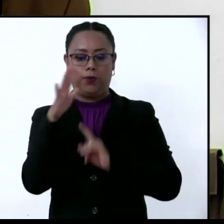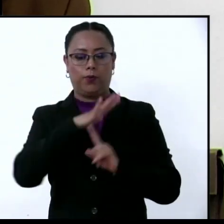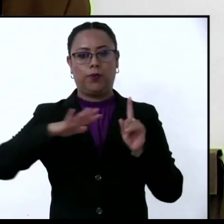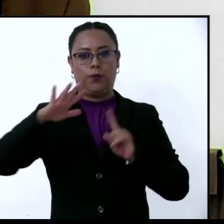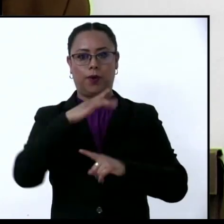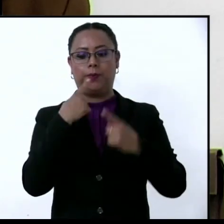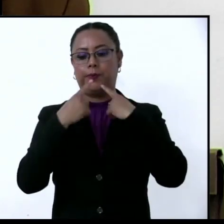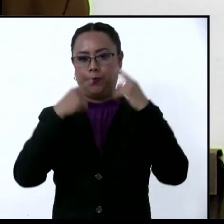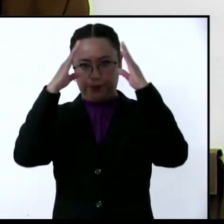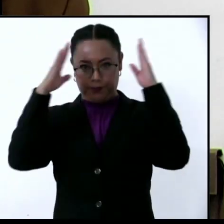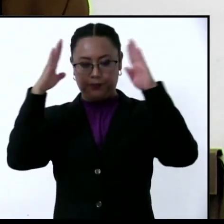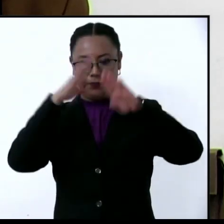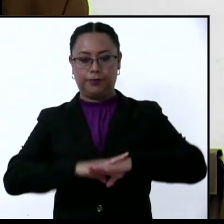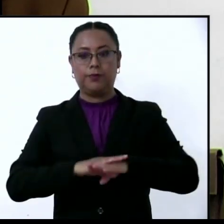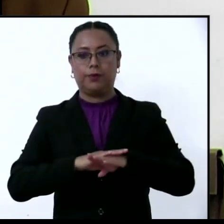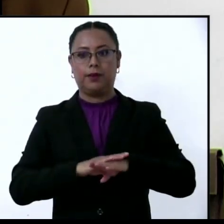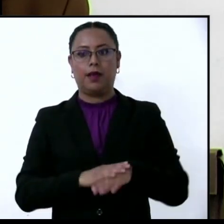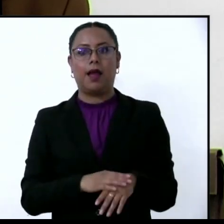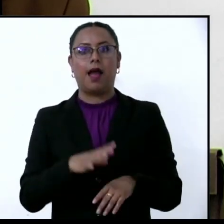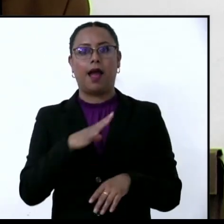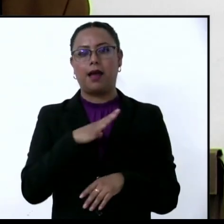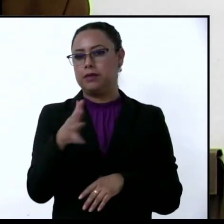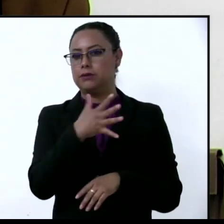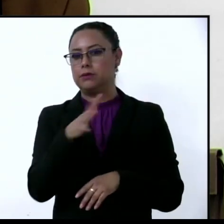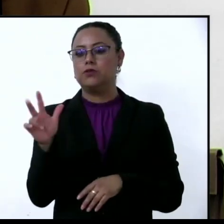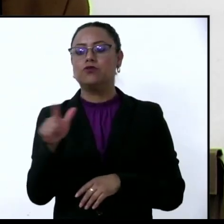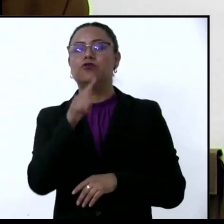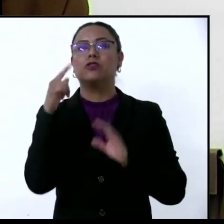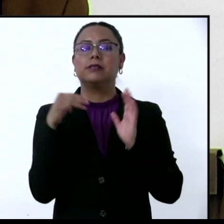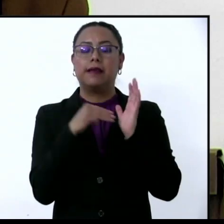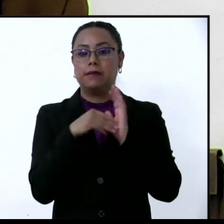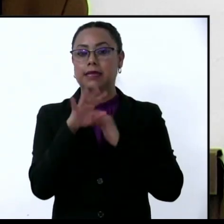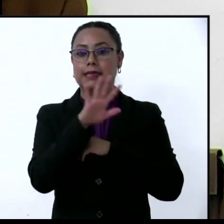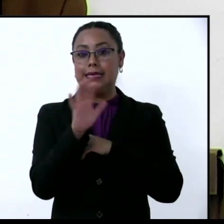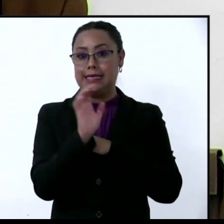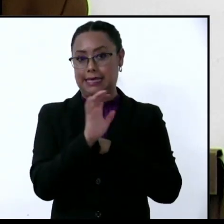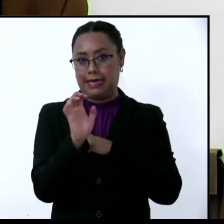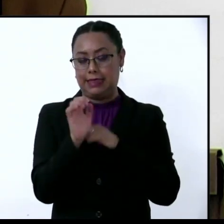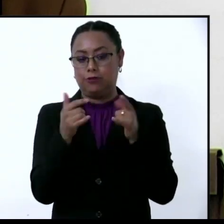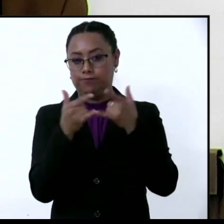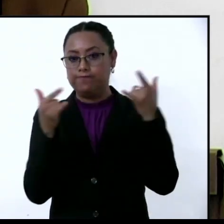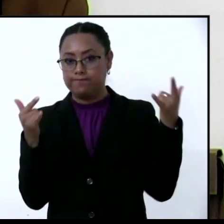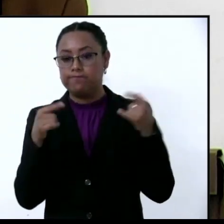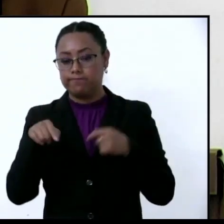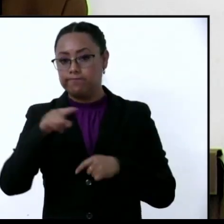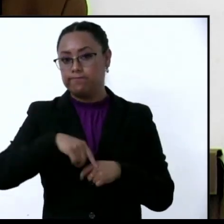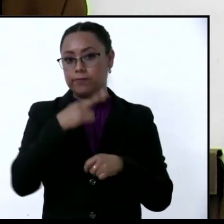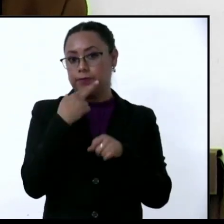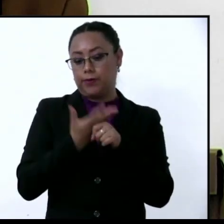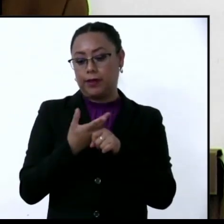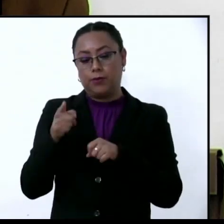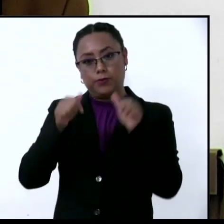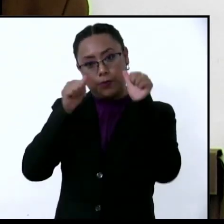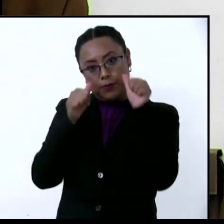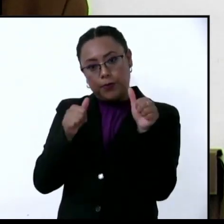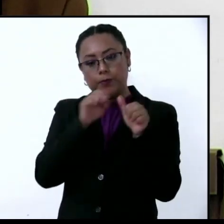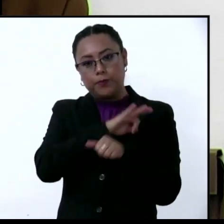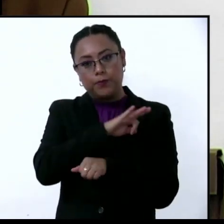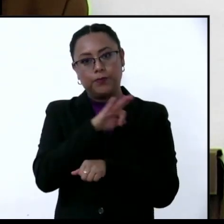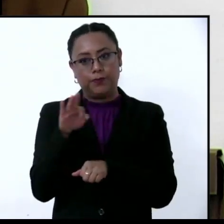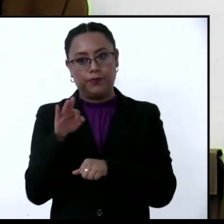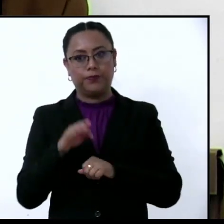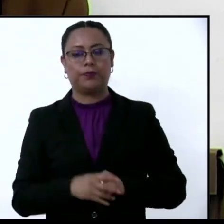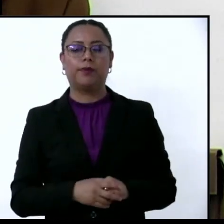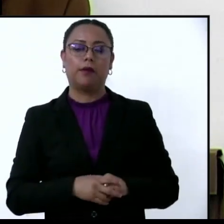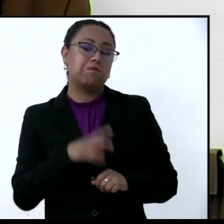Arbitraje, tiene más de 11.500 casos también, que es parte de sus tareas de día